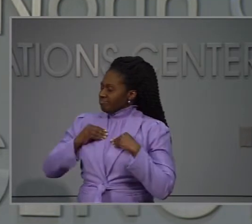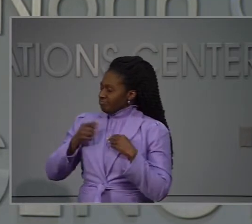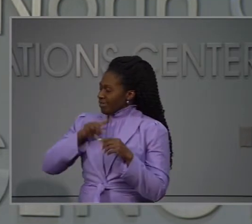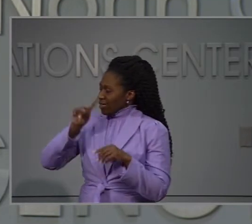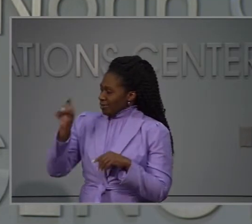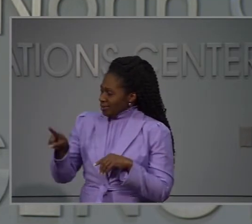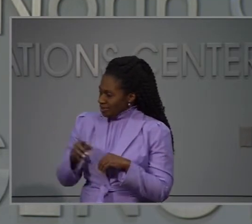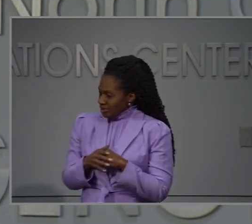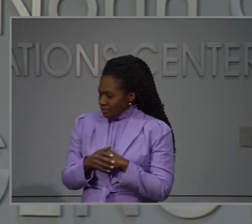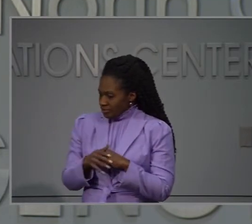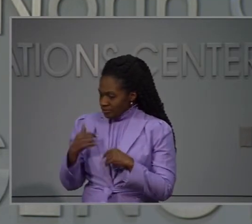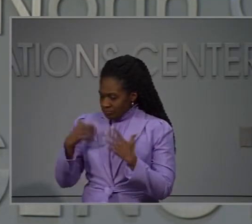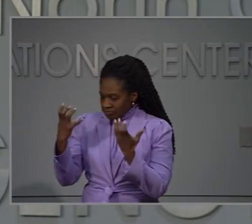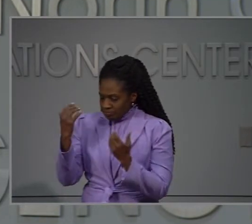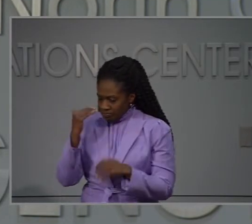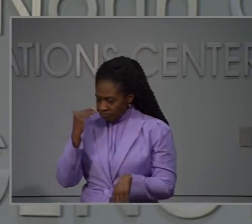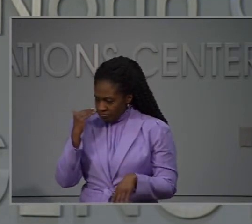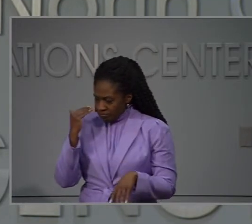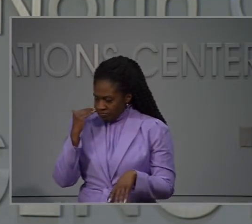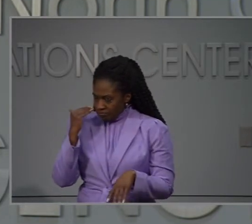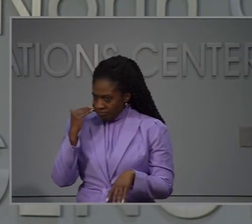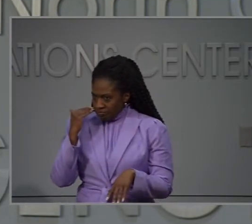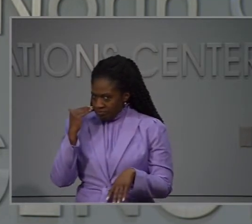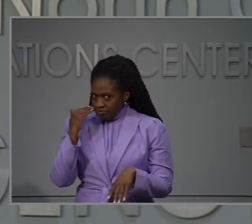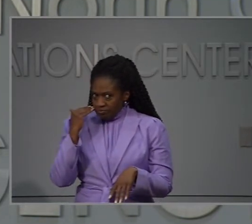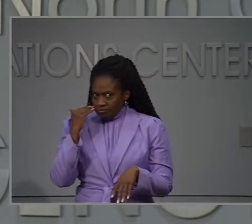gracias por aceptar mi pregunta